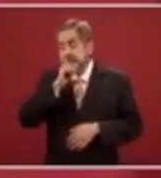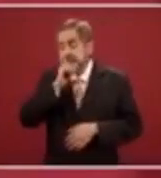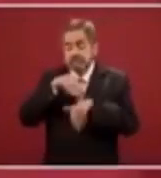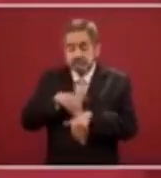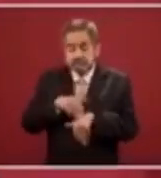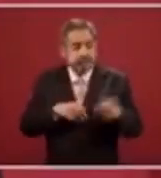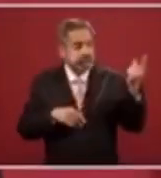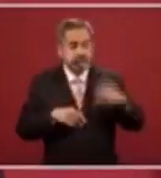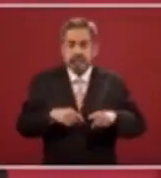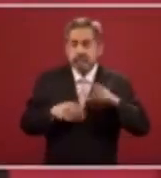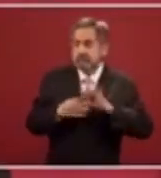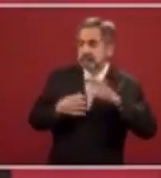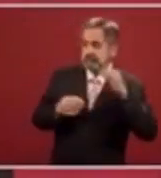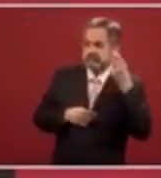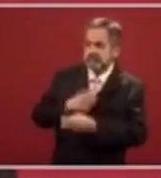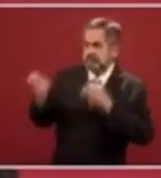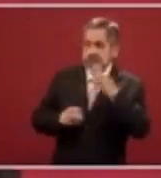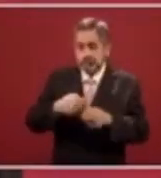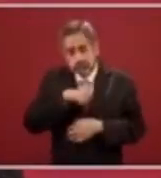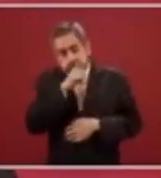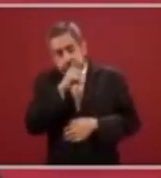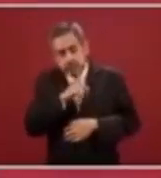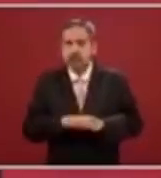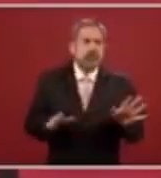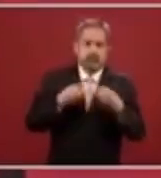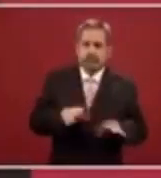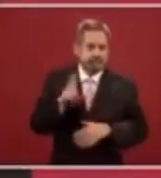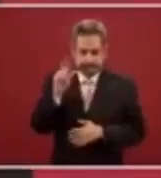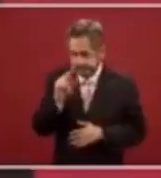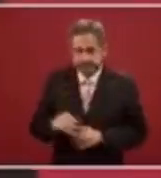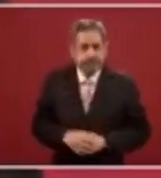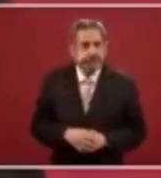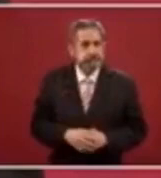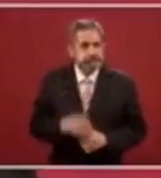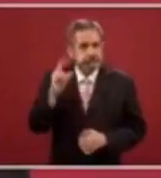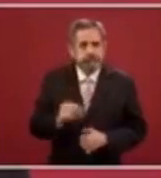antes, en el banquillo de los acusados, y vámonos, ¿no?